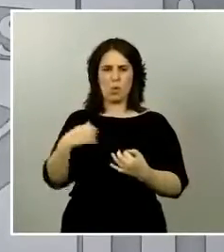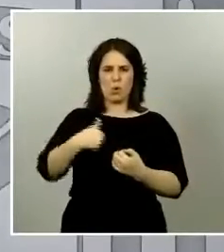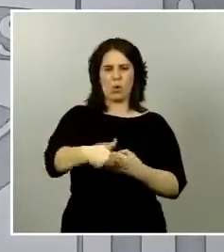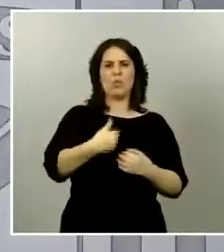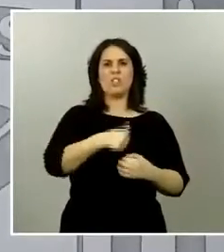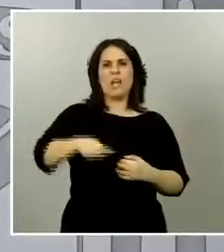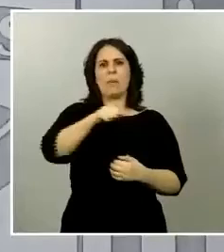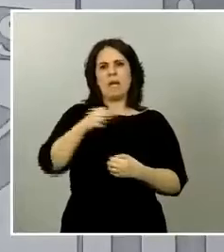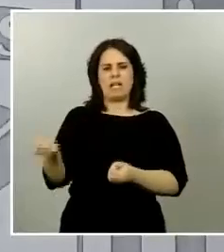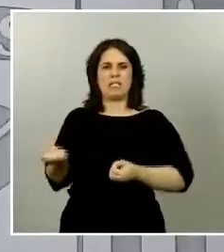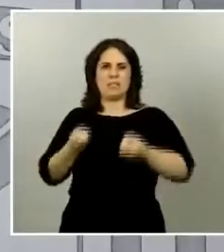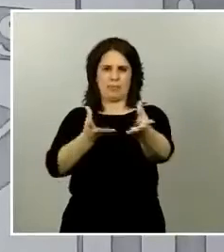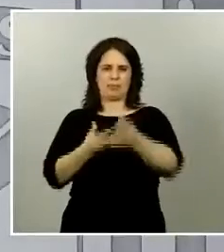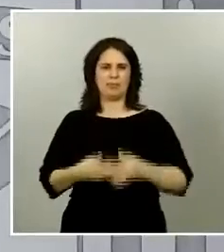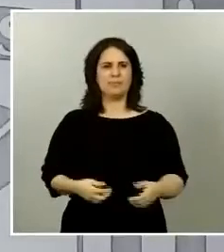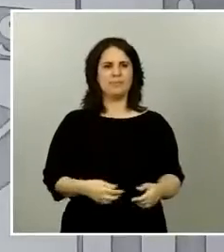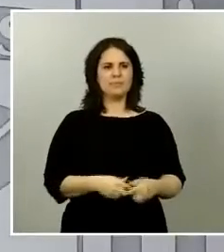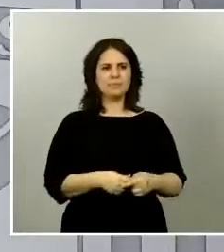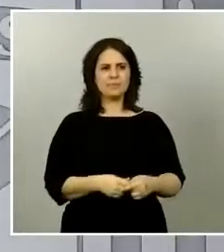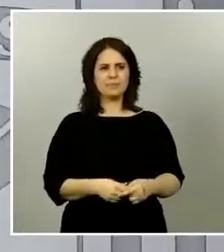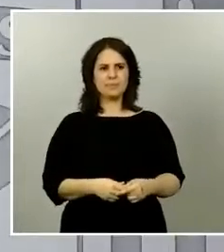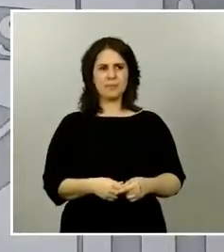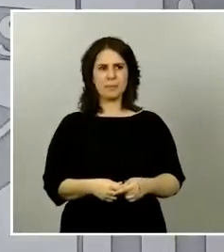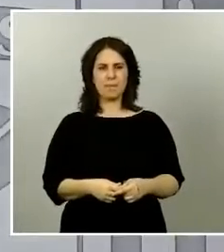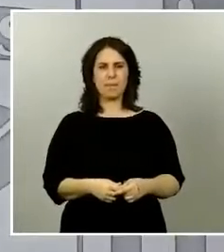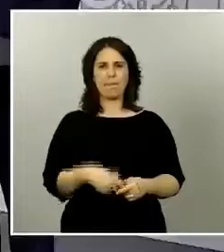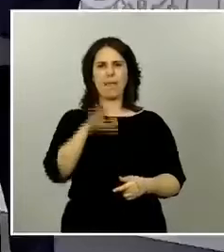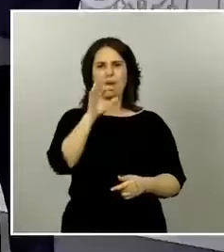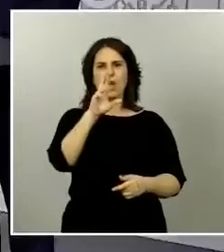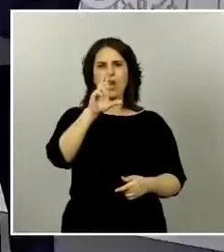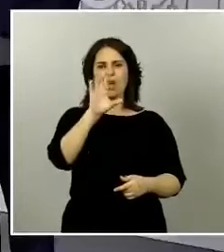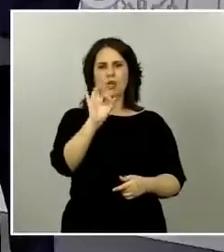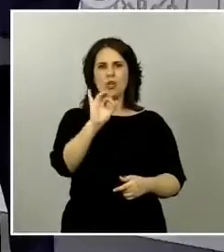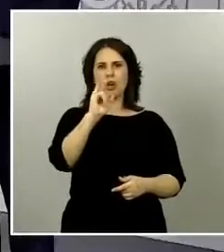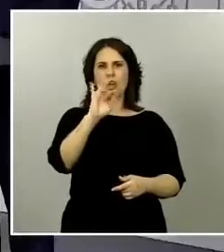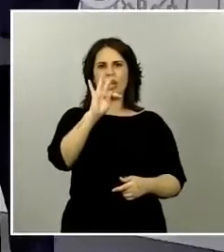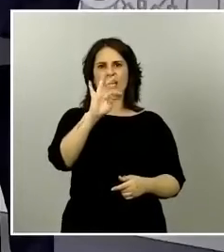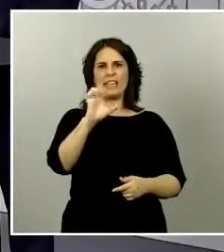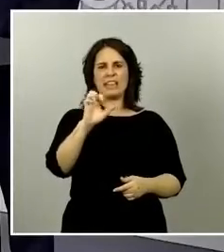esta cuestión, estoy convencida de que se transmitirá en las próximas semanas.